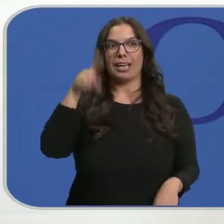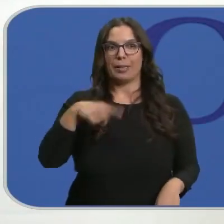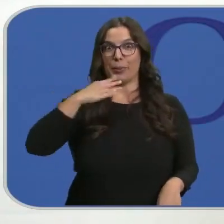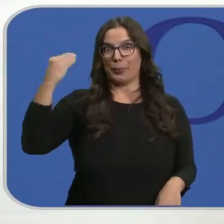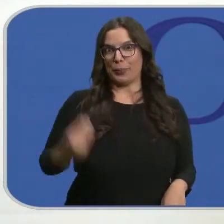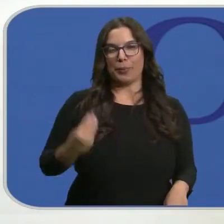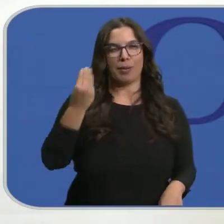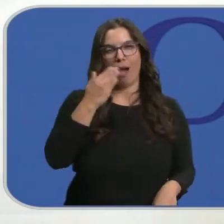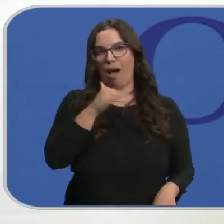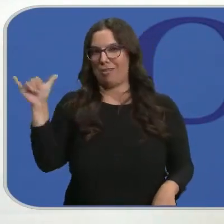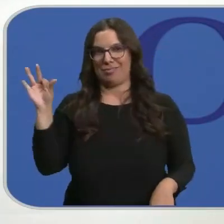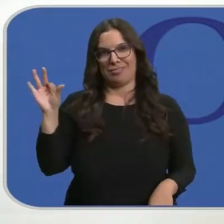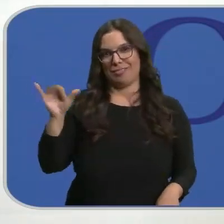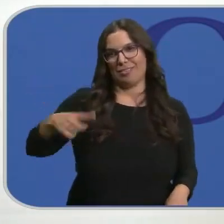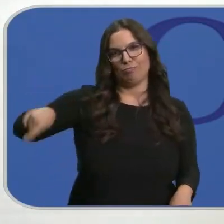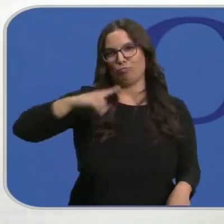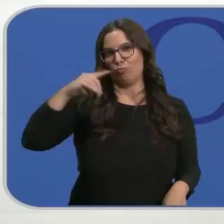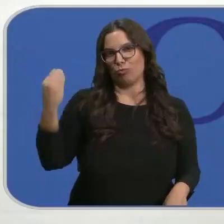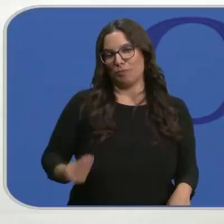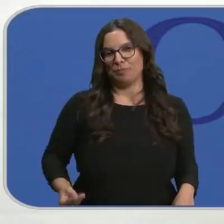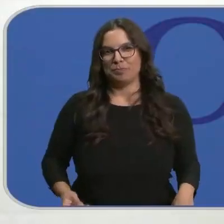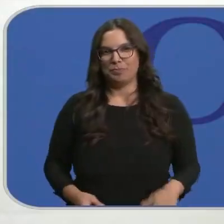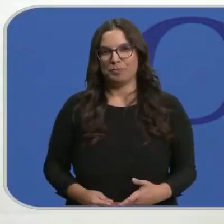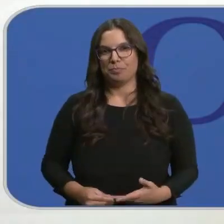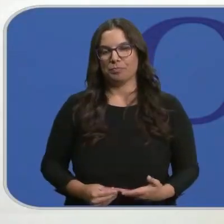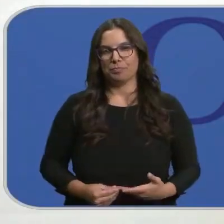talentazo... ...que tienen un talento impresionante.